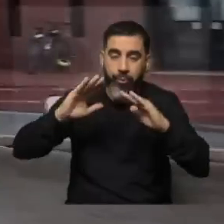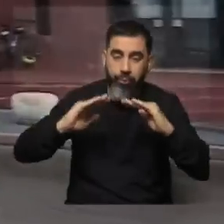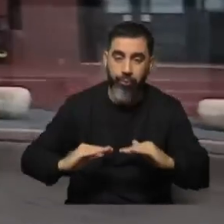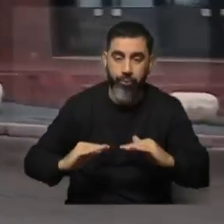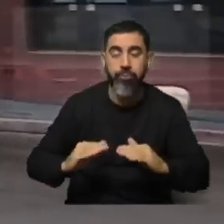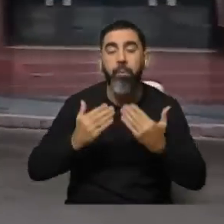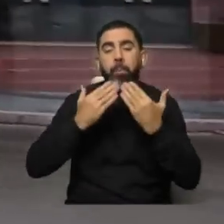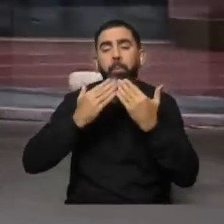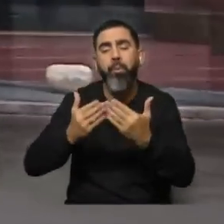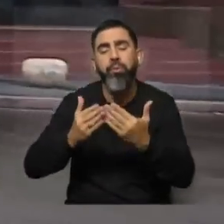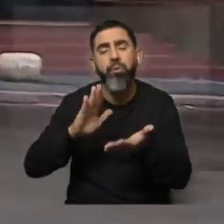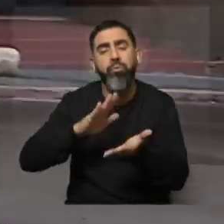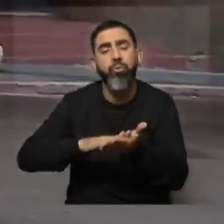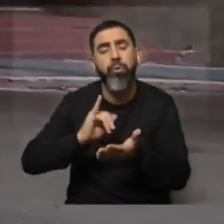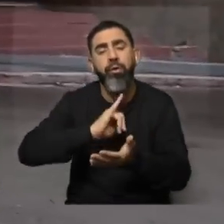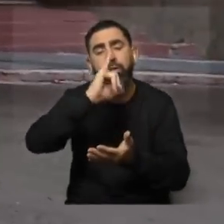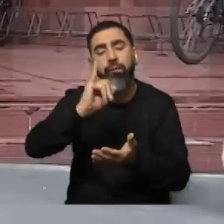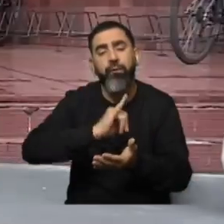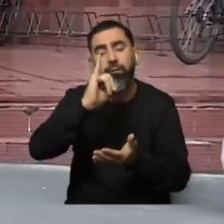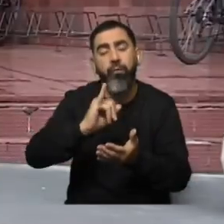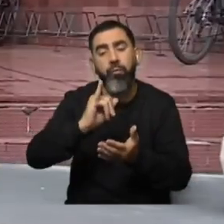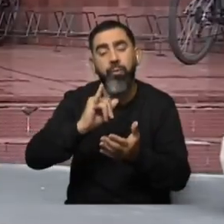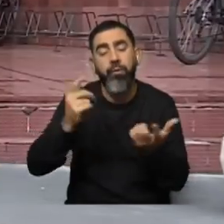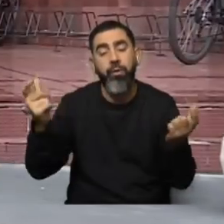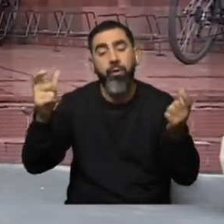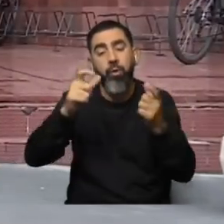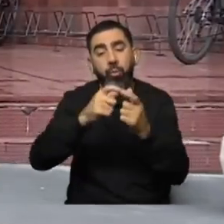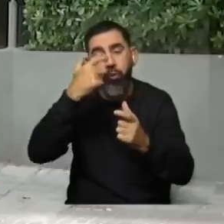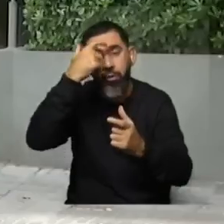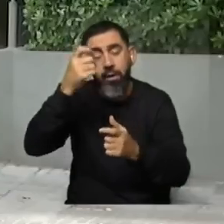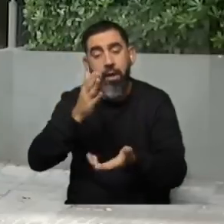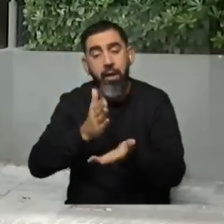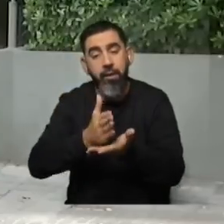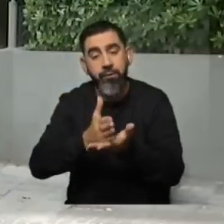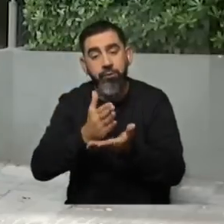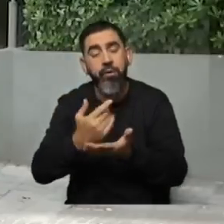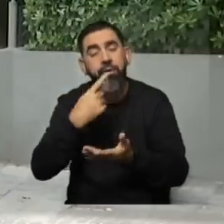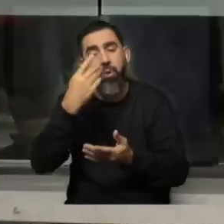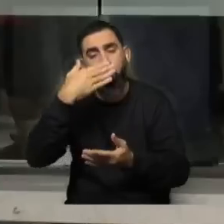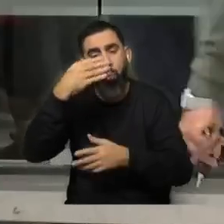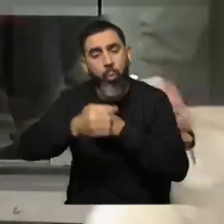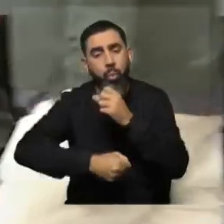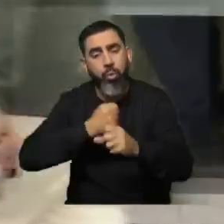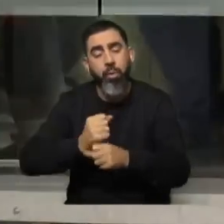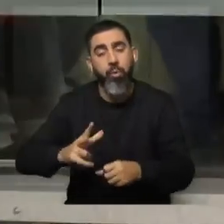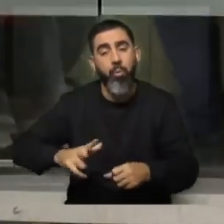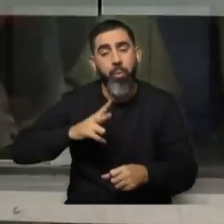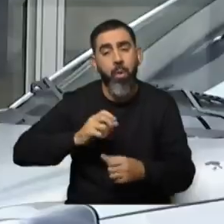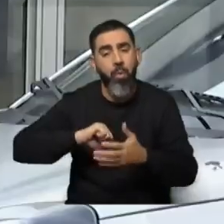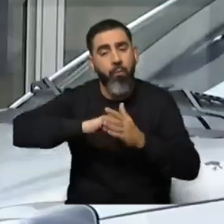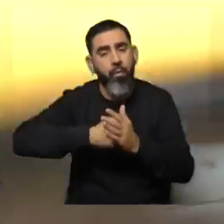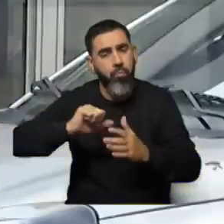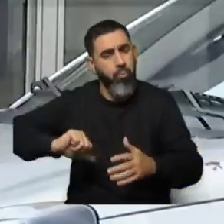consultado El abad sobre el informe presentado por la comisión técnica asesora de aebu que indicaba que en el último año los bancos privados habían obtenido